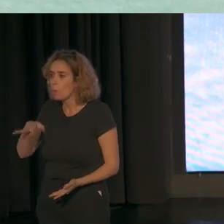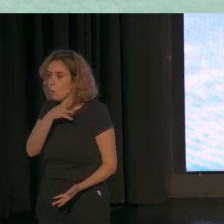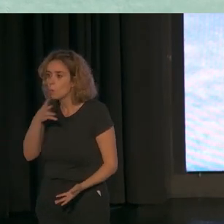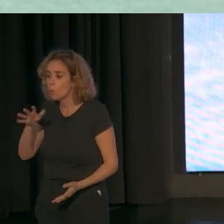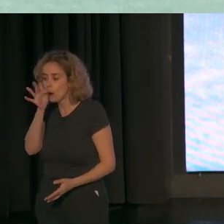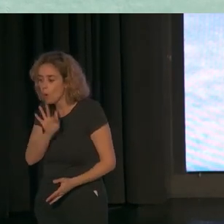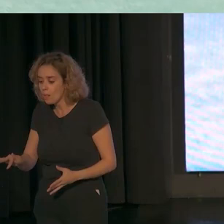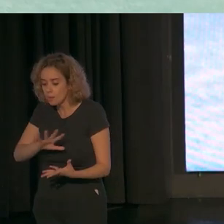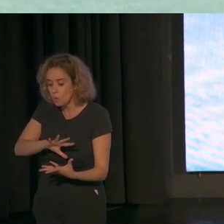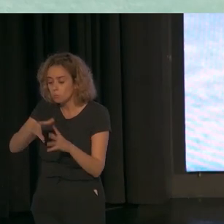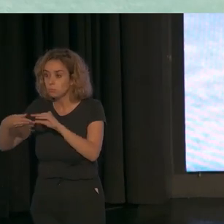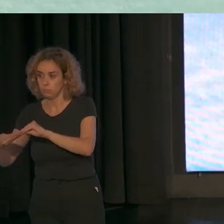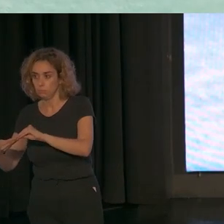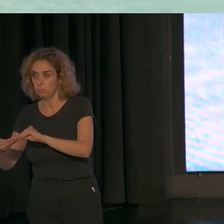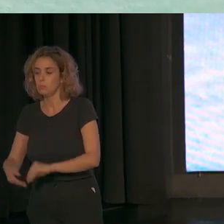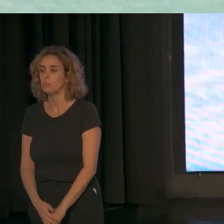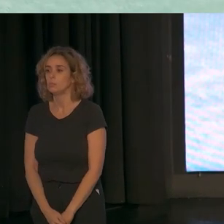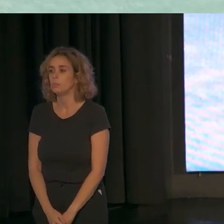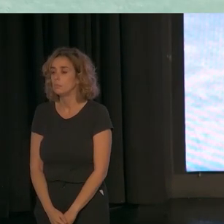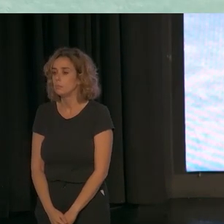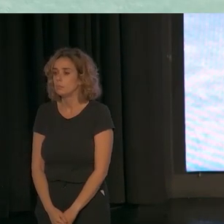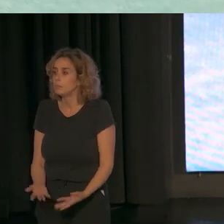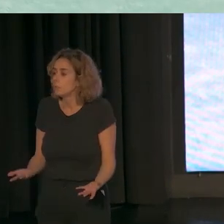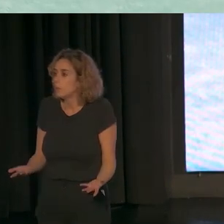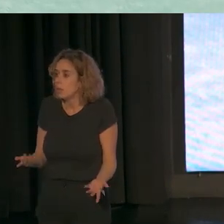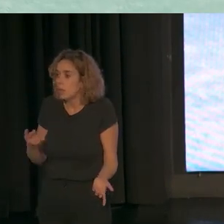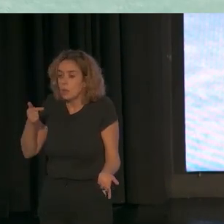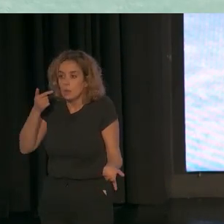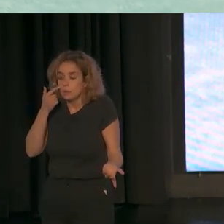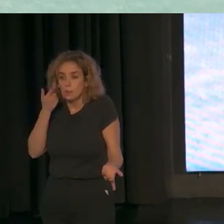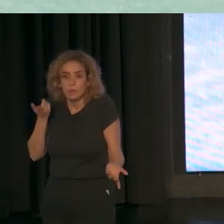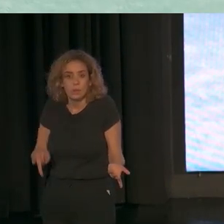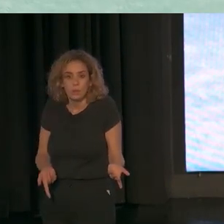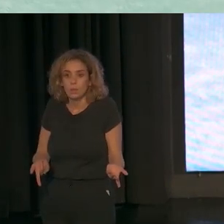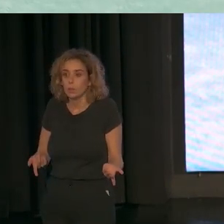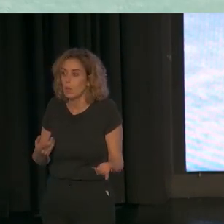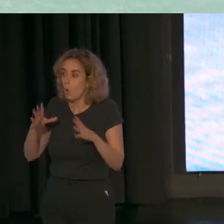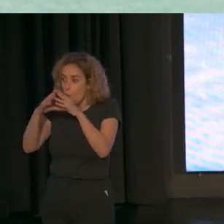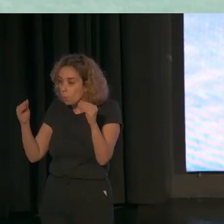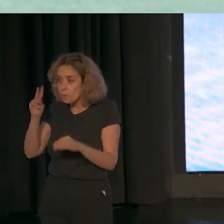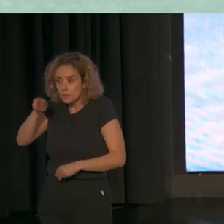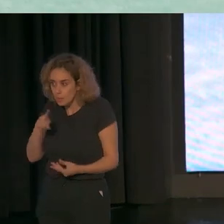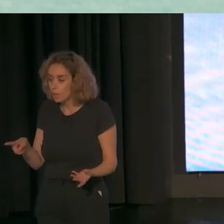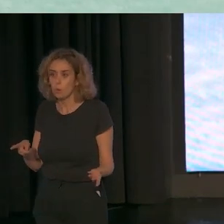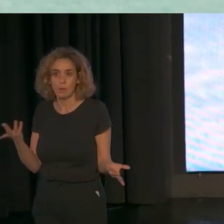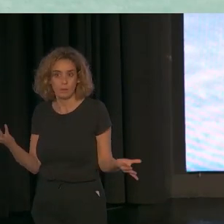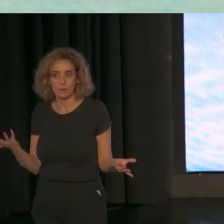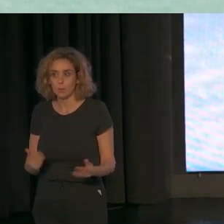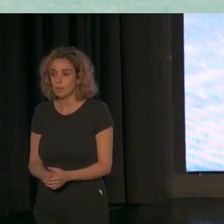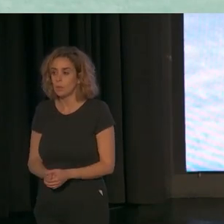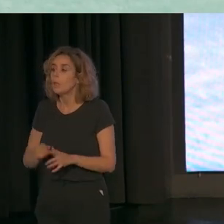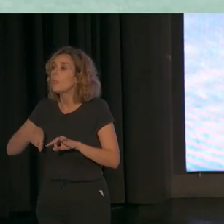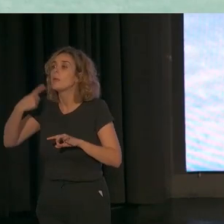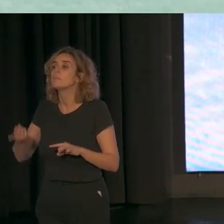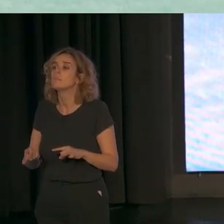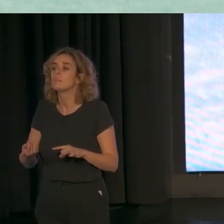al niño y a la familia que a ver que esto no es no la universidad de verdad eh Y